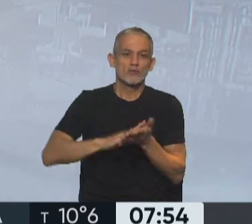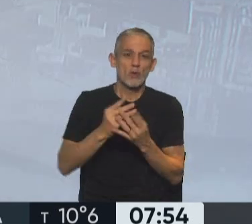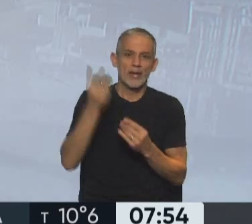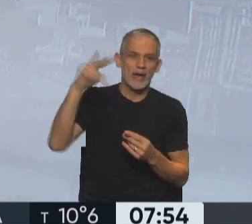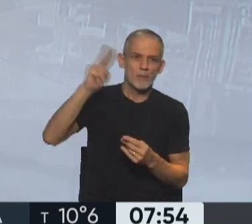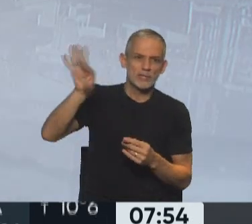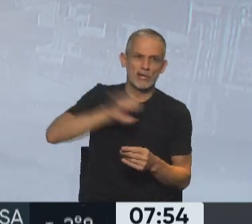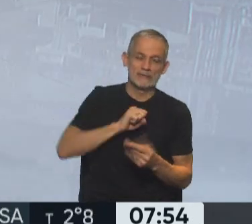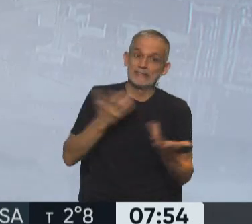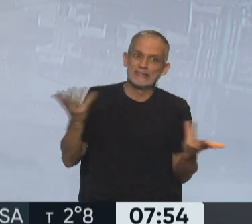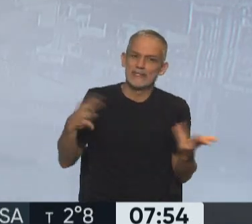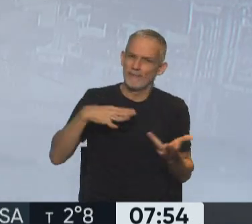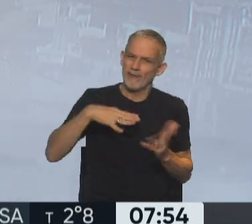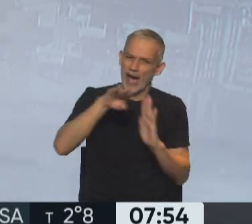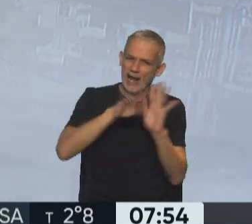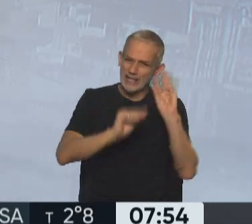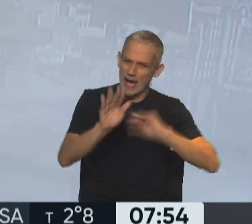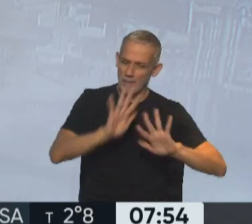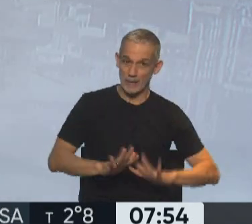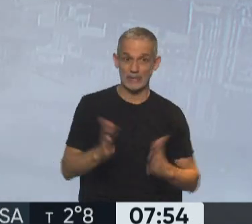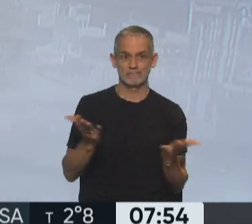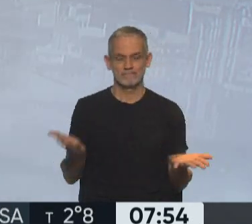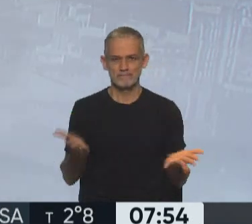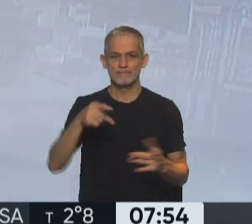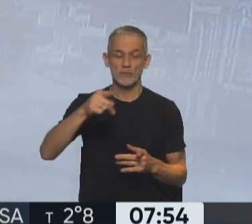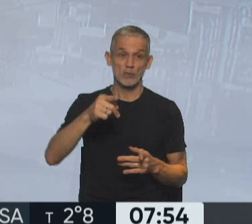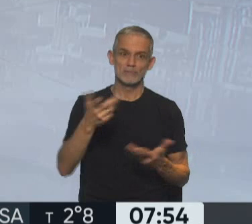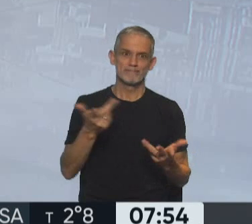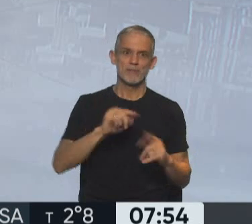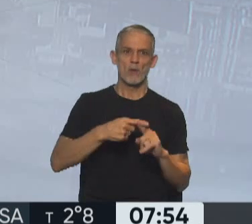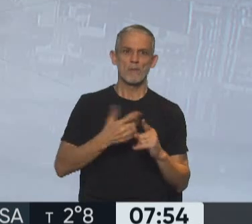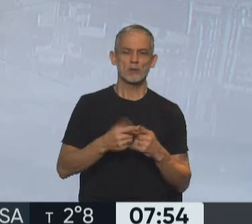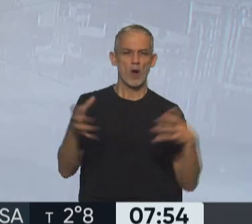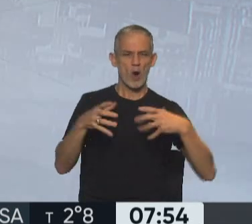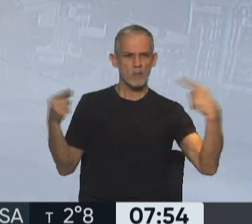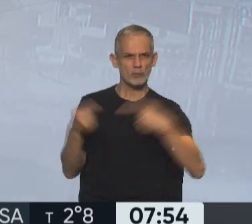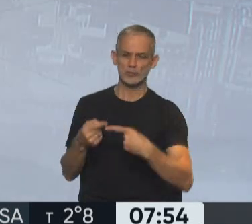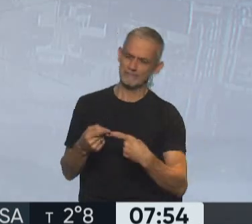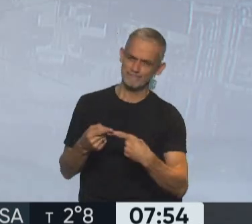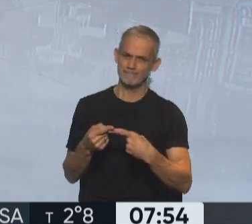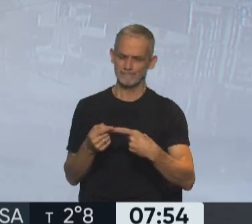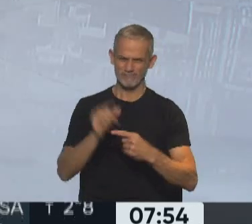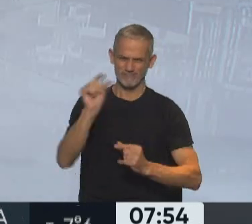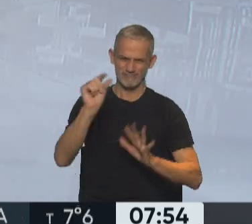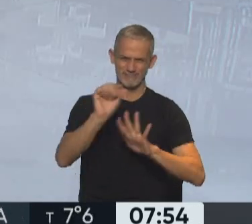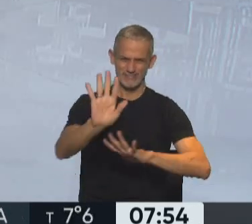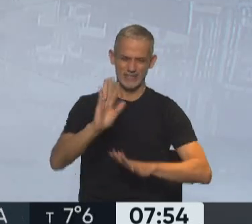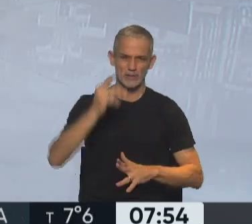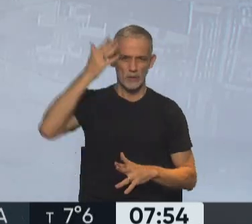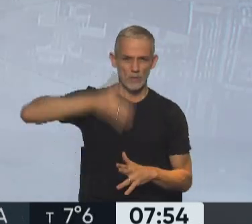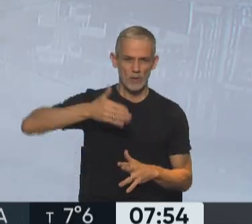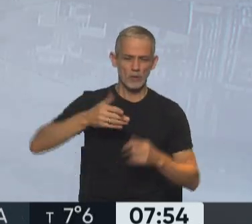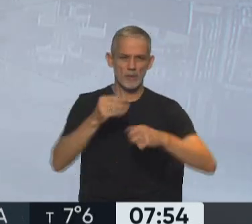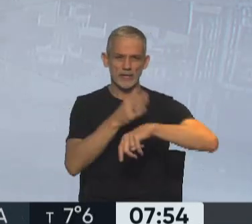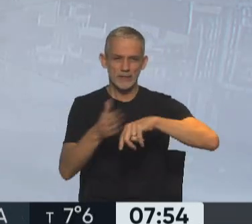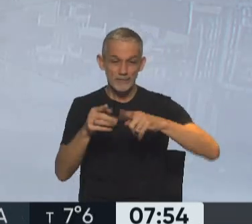retenciones, porque todavía no hay nada. Bueno, un discurso que preocupa a la posición política de la oposición. Lo vamos a tratar un ratito con Vero,